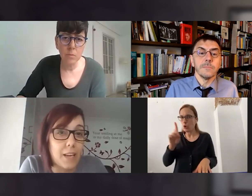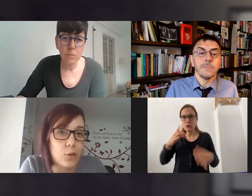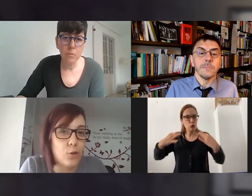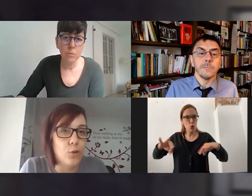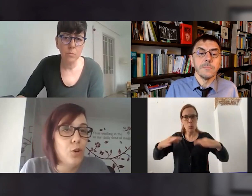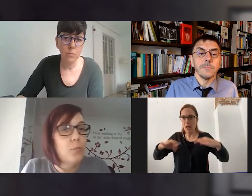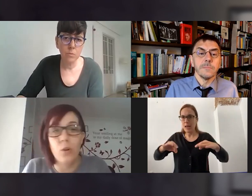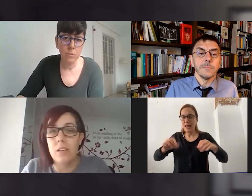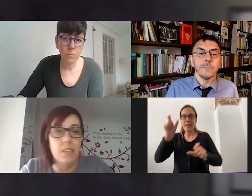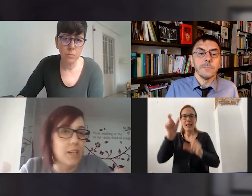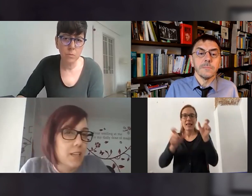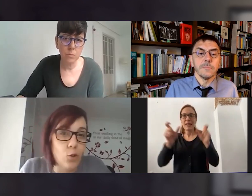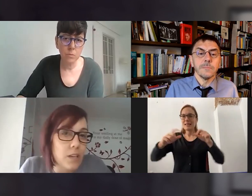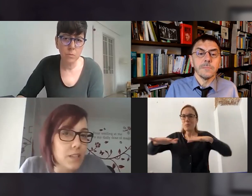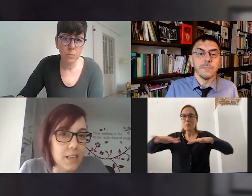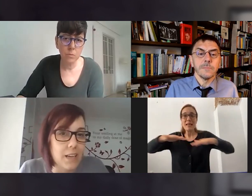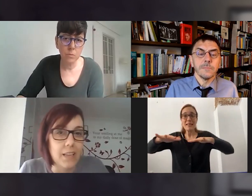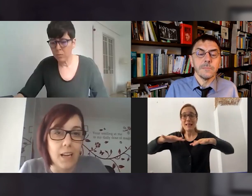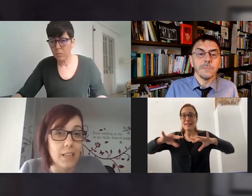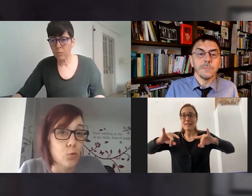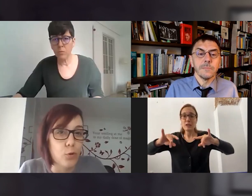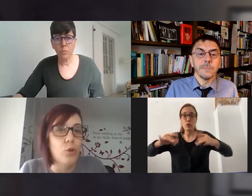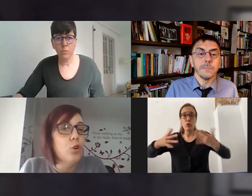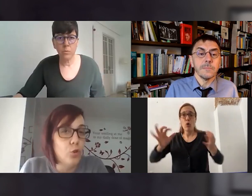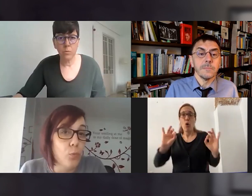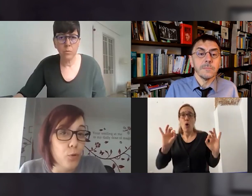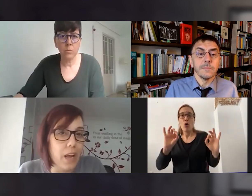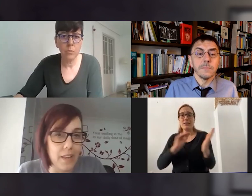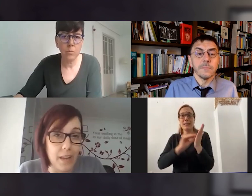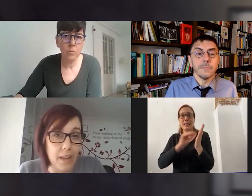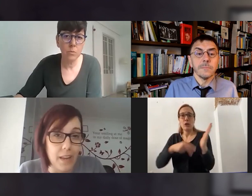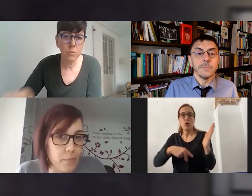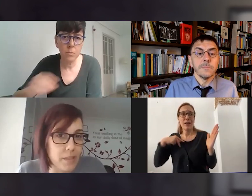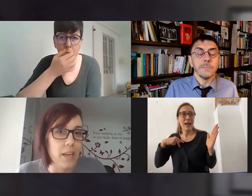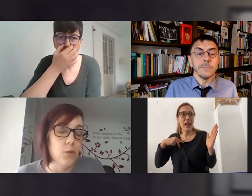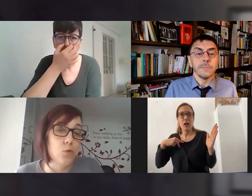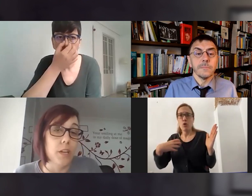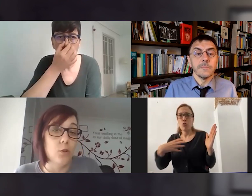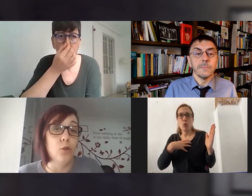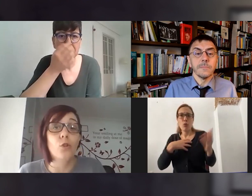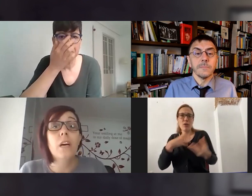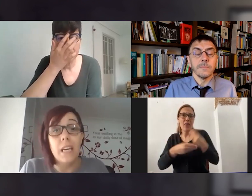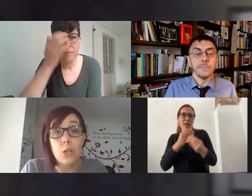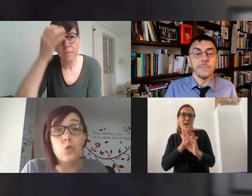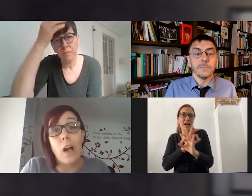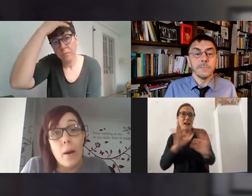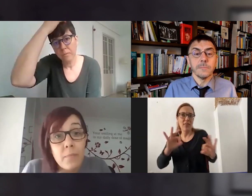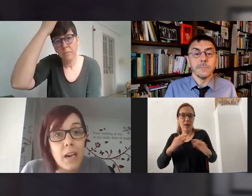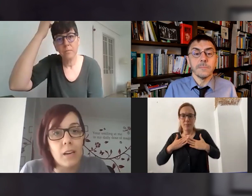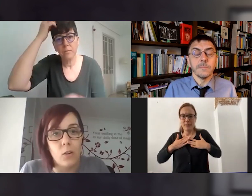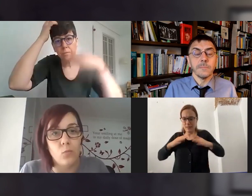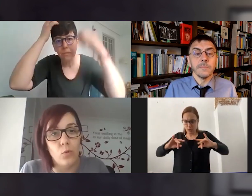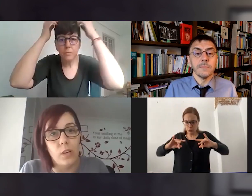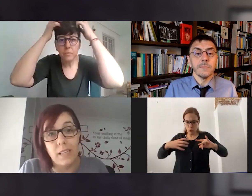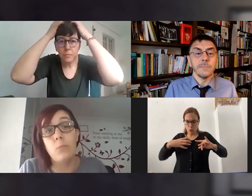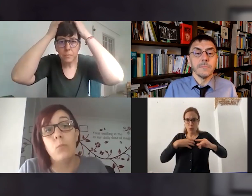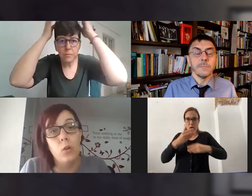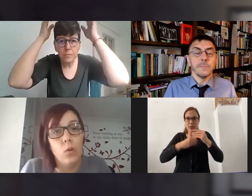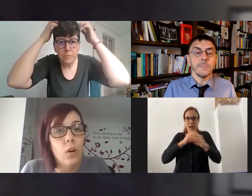militante del territorio, por el secretario o la secretaria general de turno, no pudiera hacer absolutamente nada en su territorio. Eso cambia